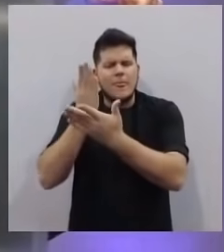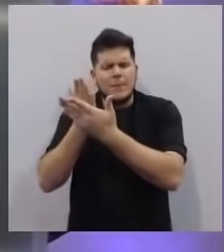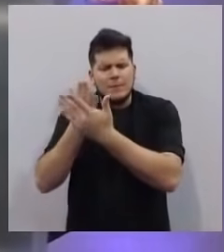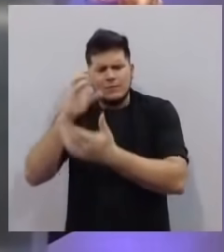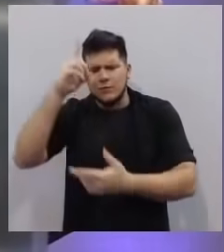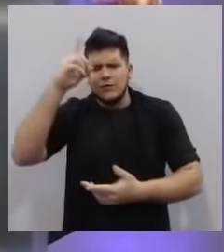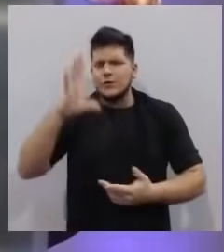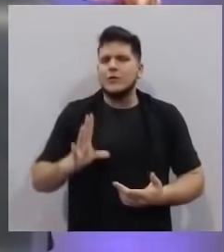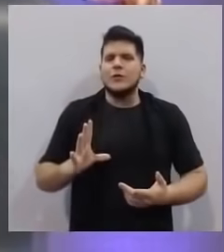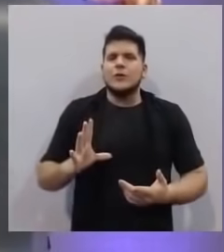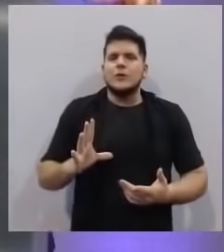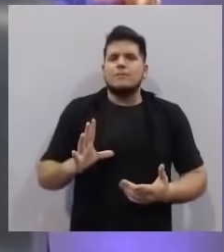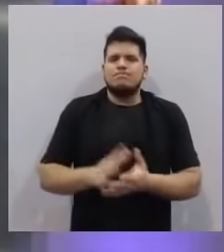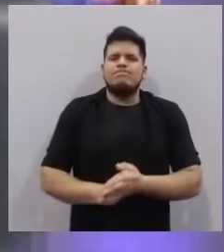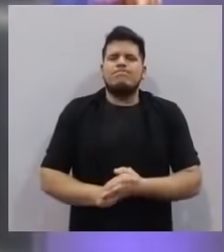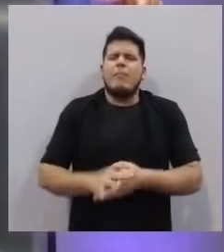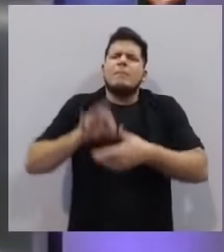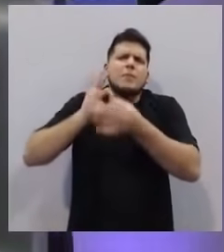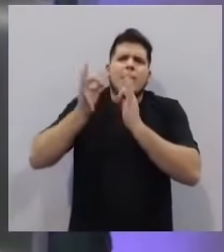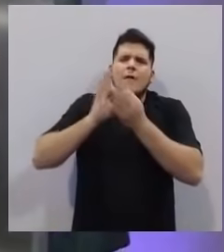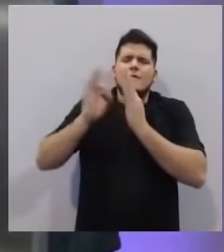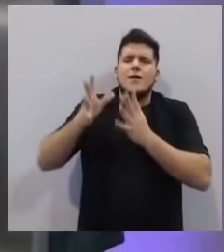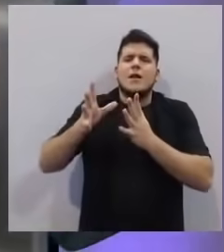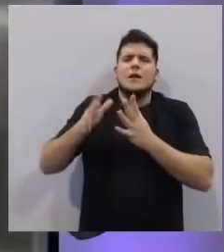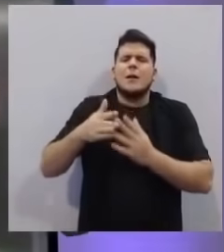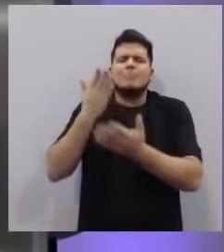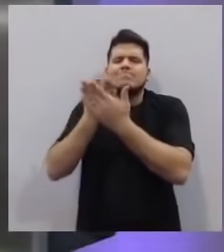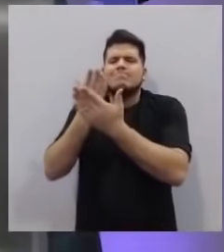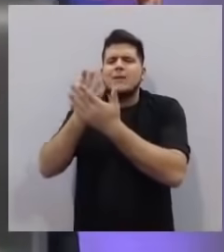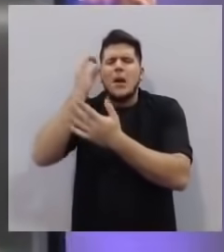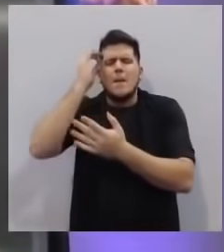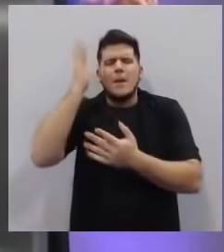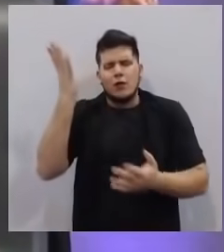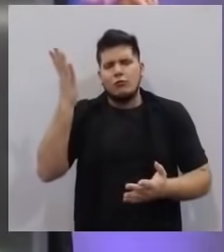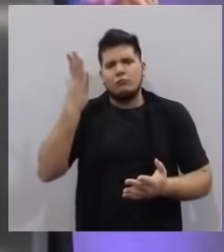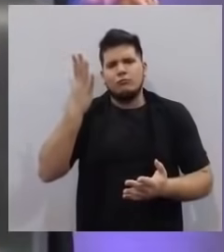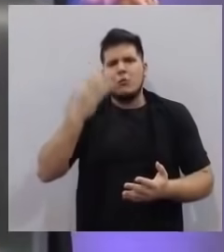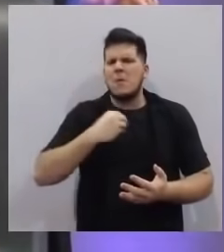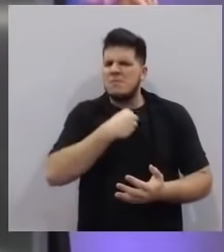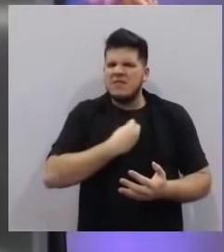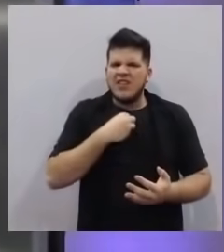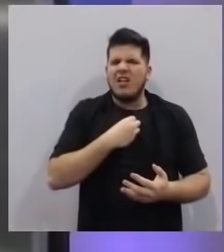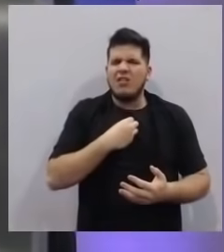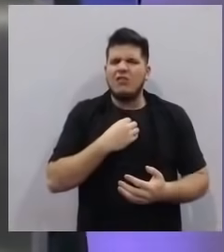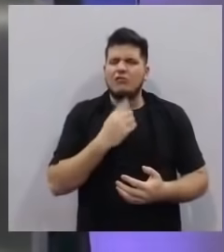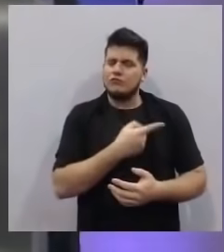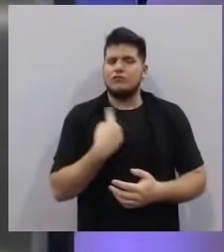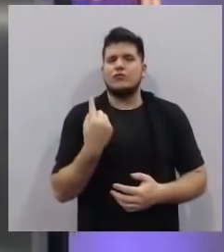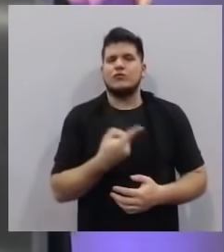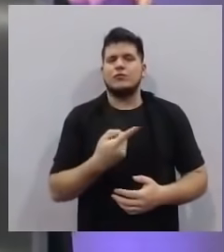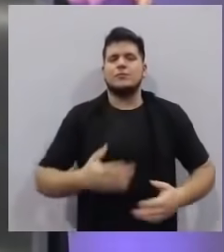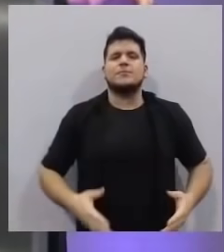camino pero en nombre de jesús muchos van a volver al redil de crisis la pandemia trajo mucho